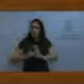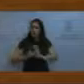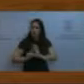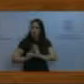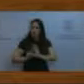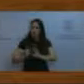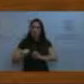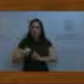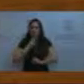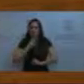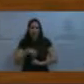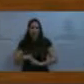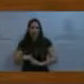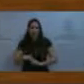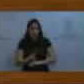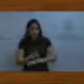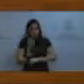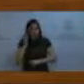¿La consejera de Fomento?